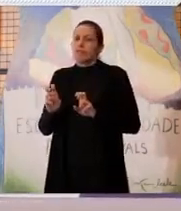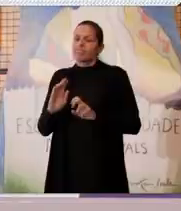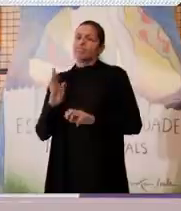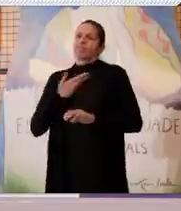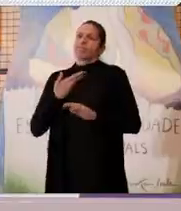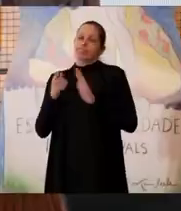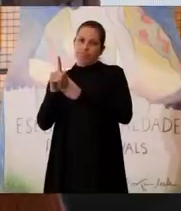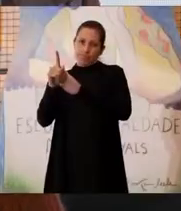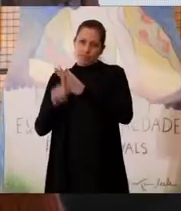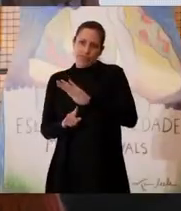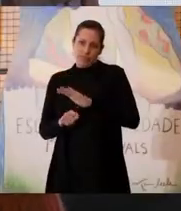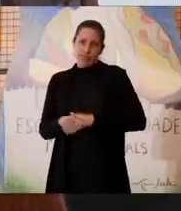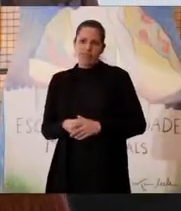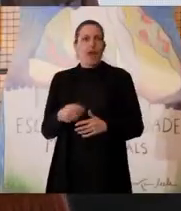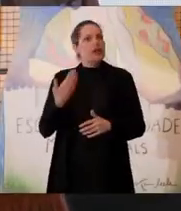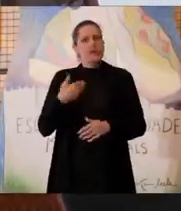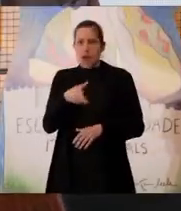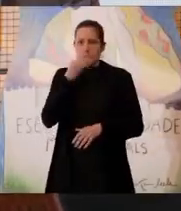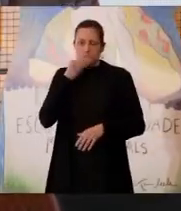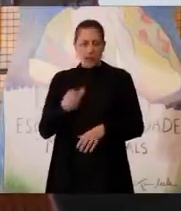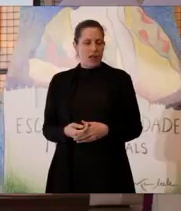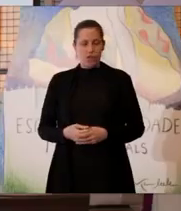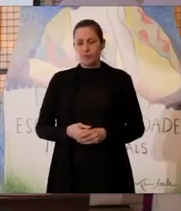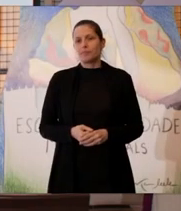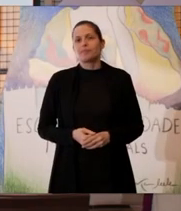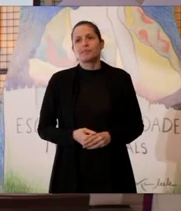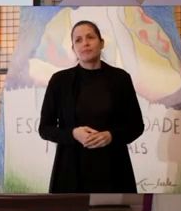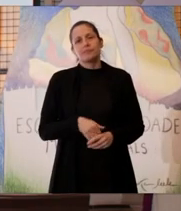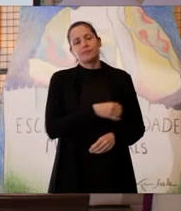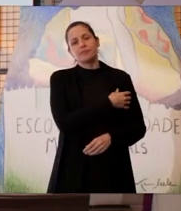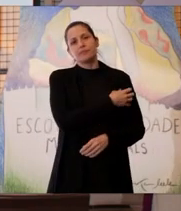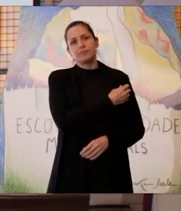sé si podemos abarcar todo y ya ya me callo o sea tenemos que abarcar todo